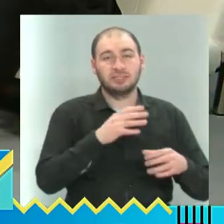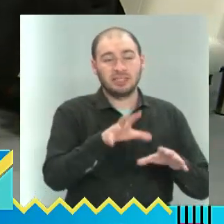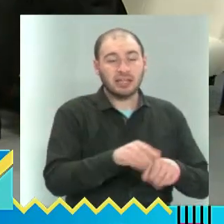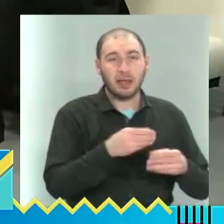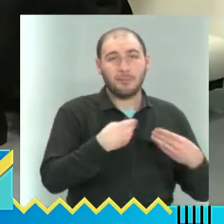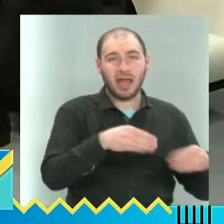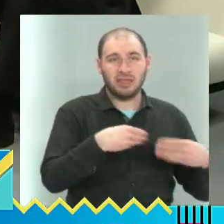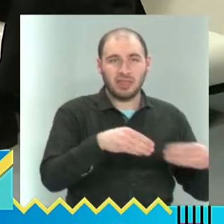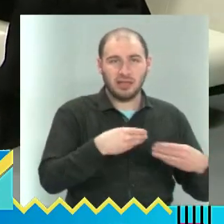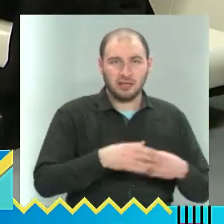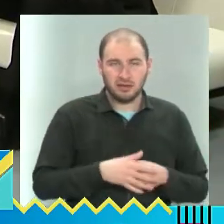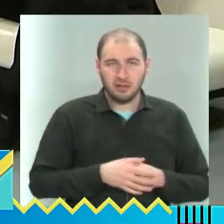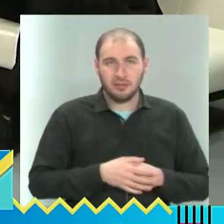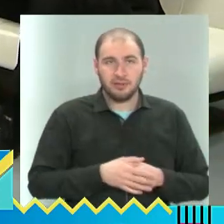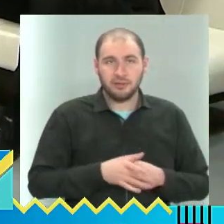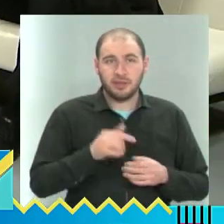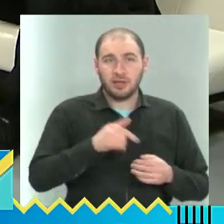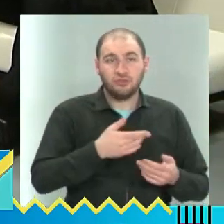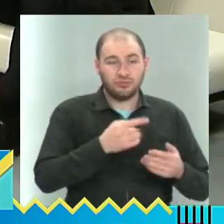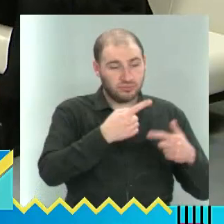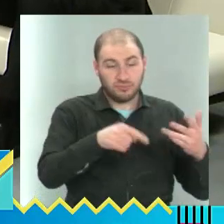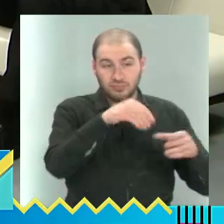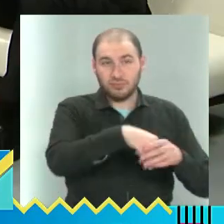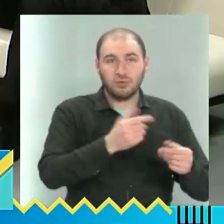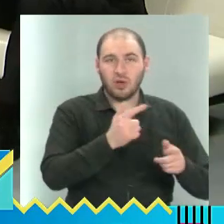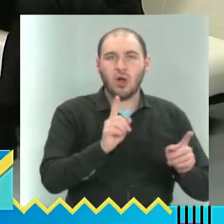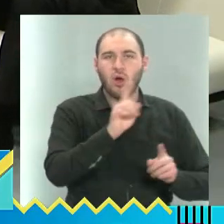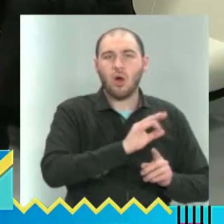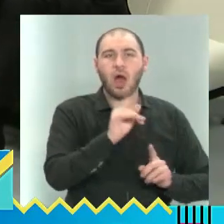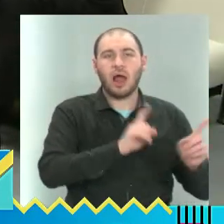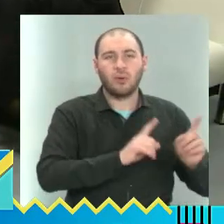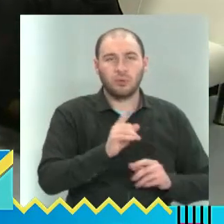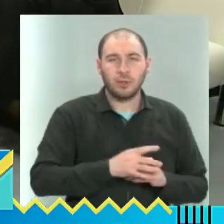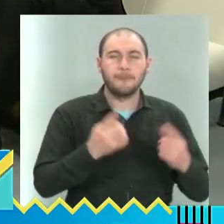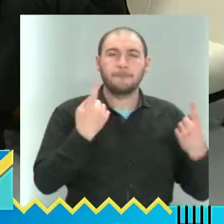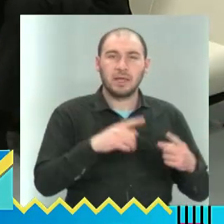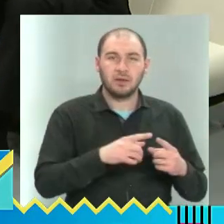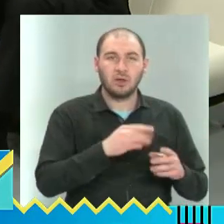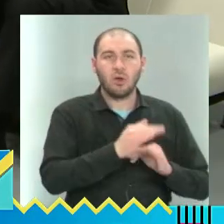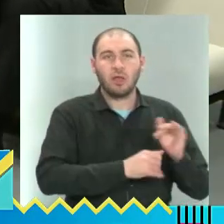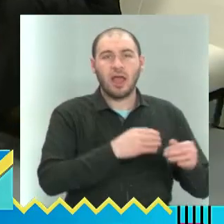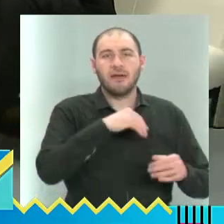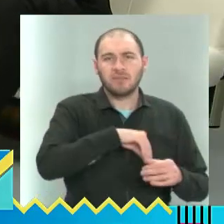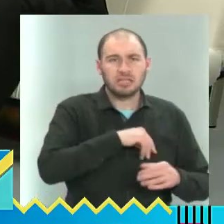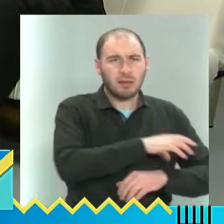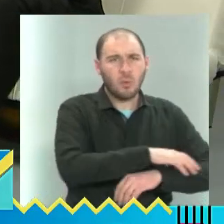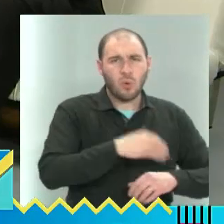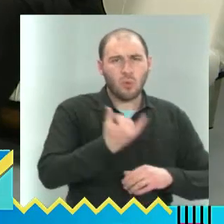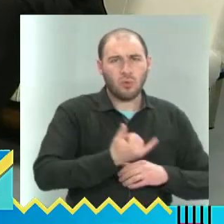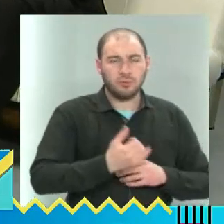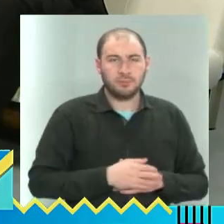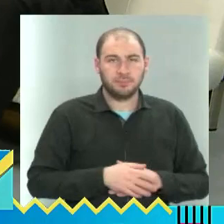blanda, aquella en la que no se presentan todos estos casos, o alguna de estas herramientas, pero se hacía de víctimas vulnerables.